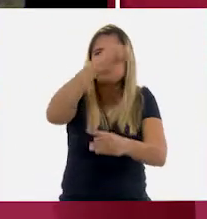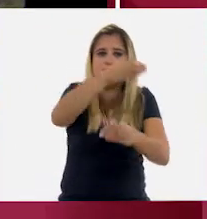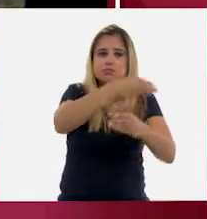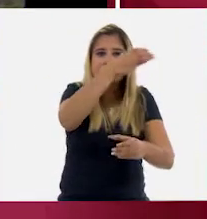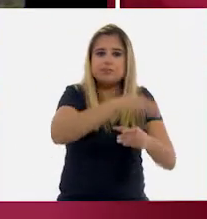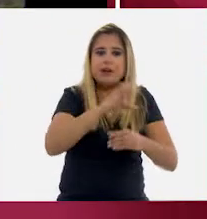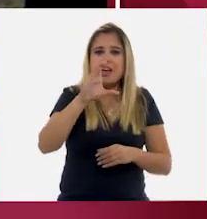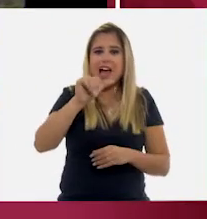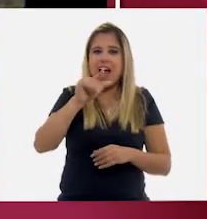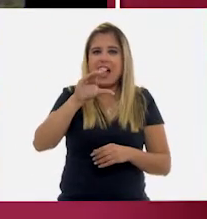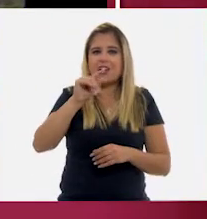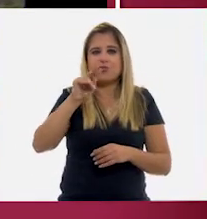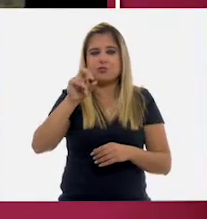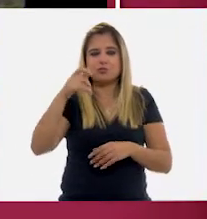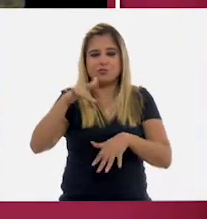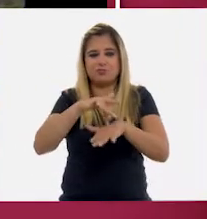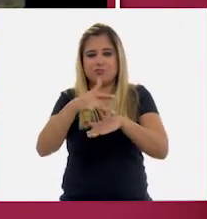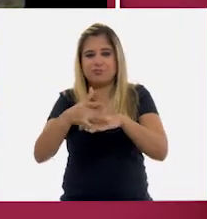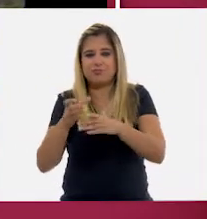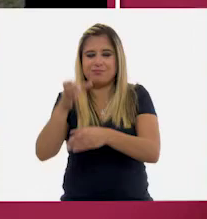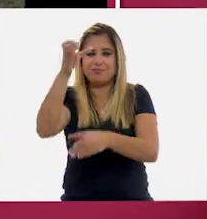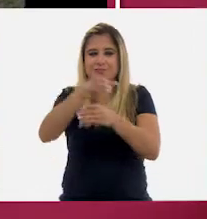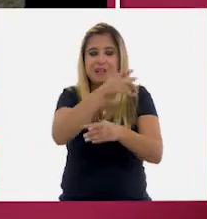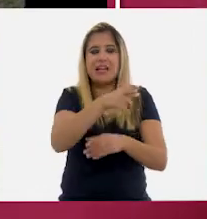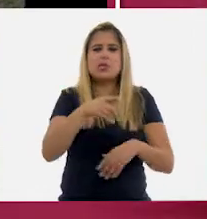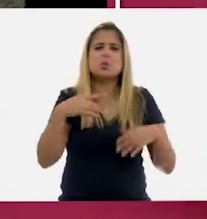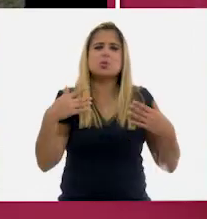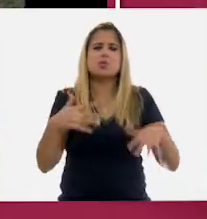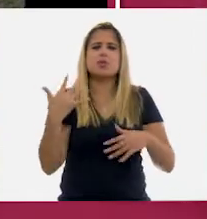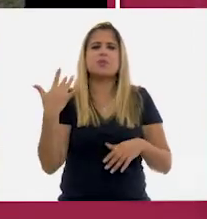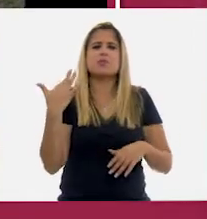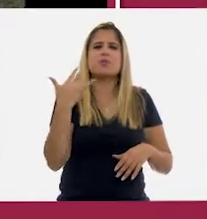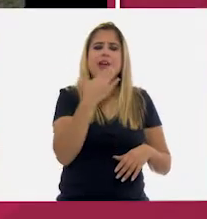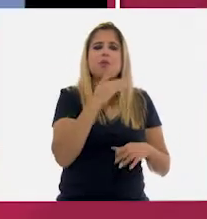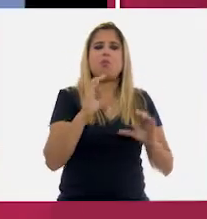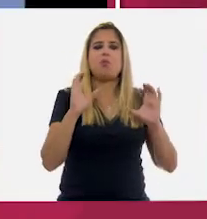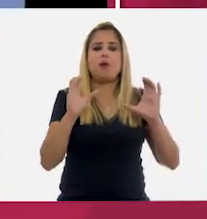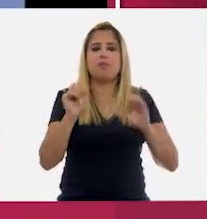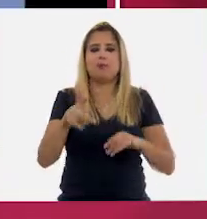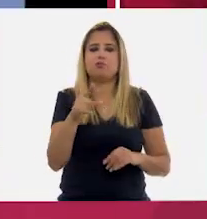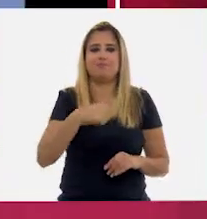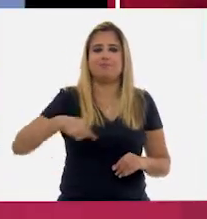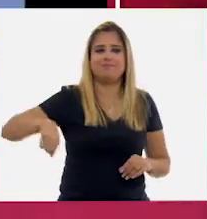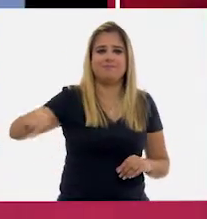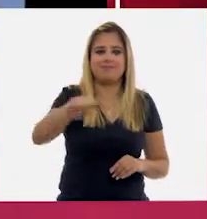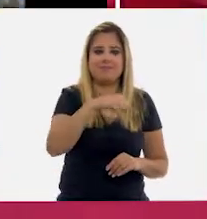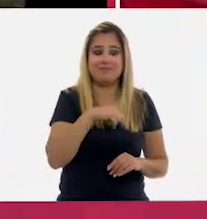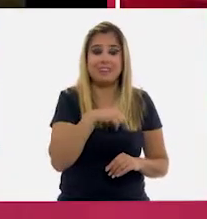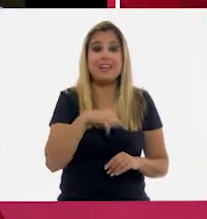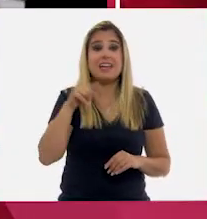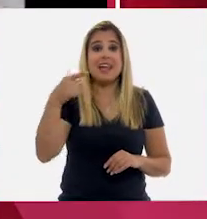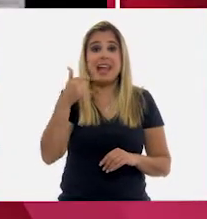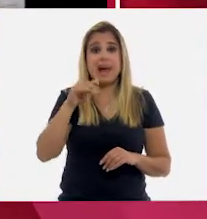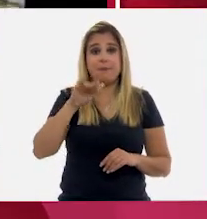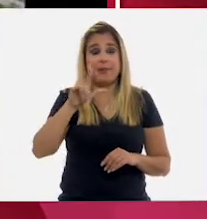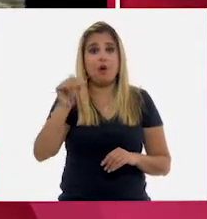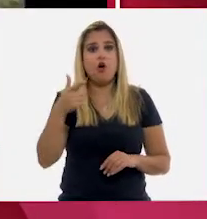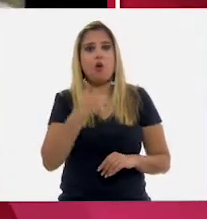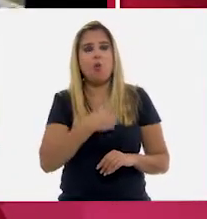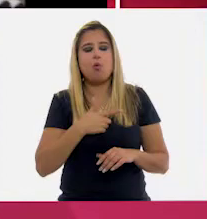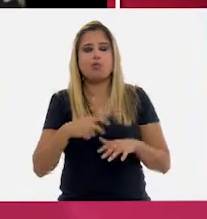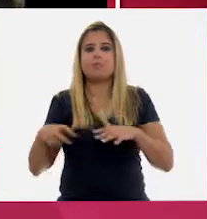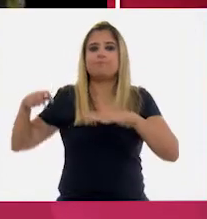del otro. Esto la hace muy fresca y también nos protege. A Camilo le gusta